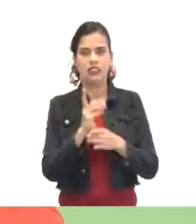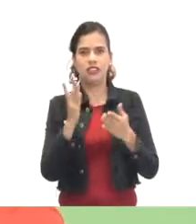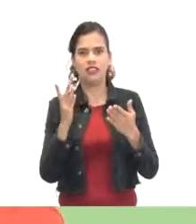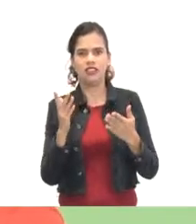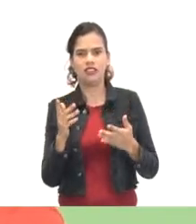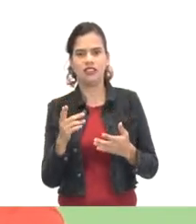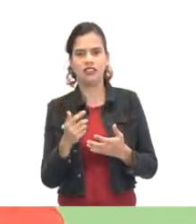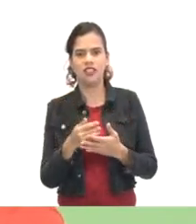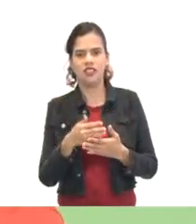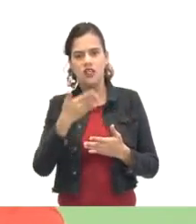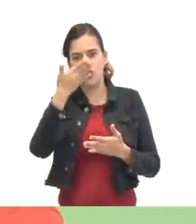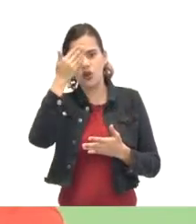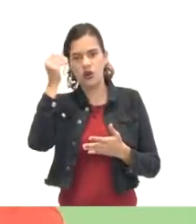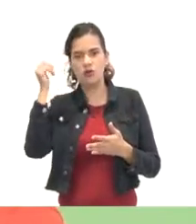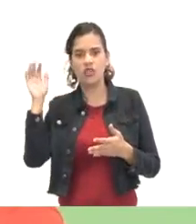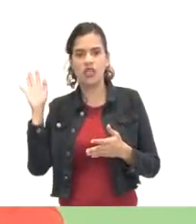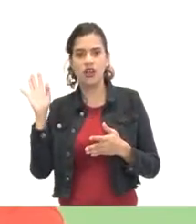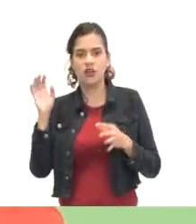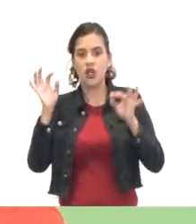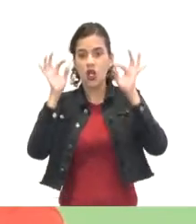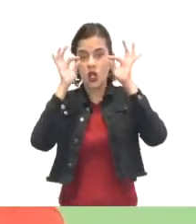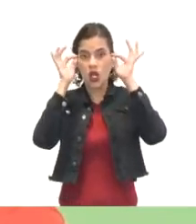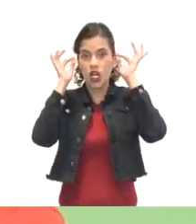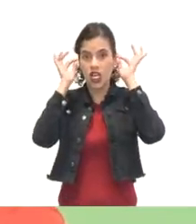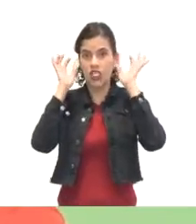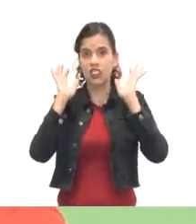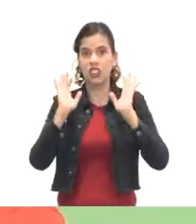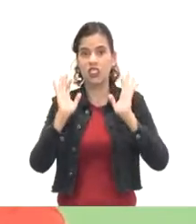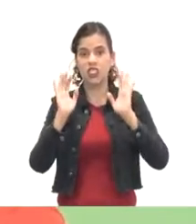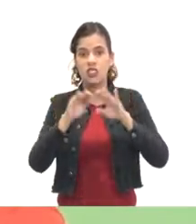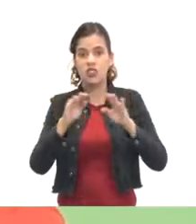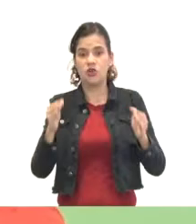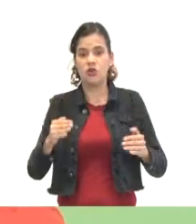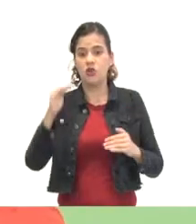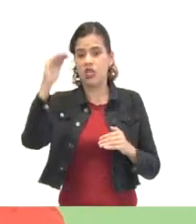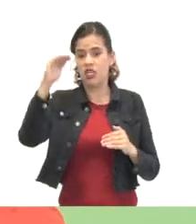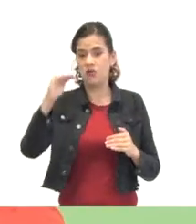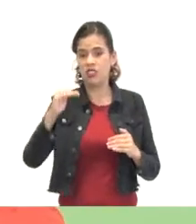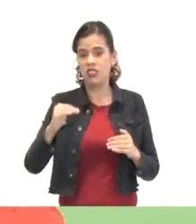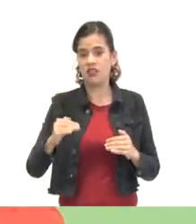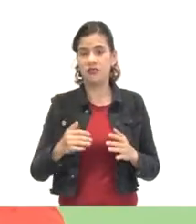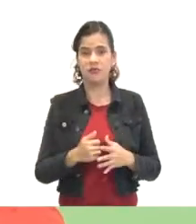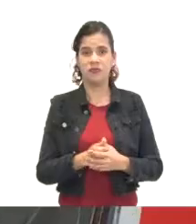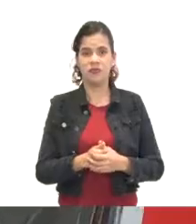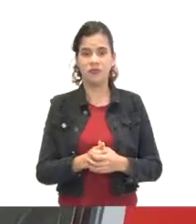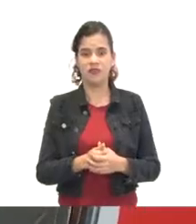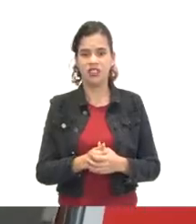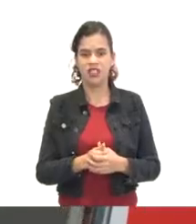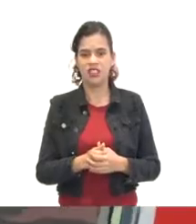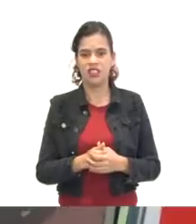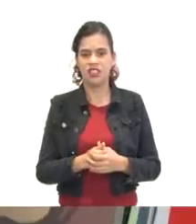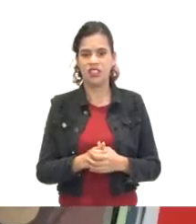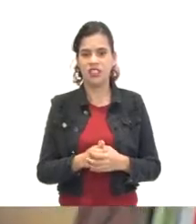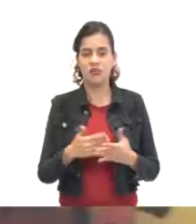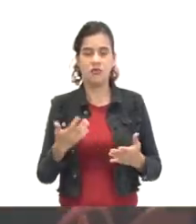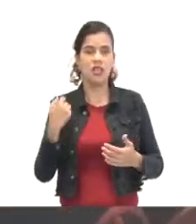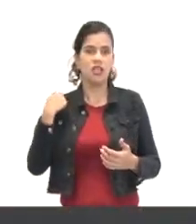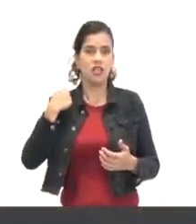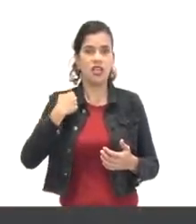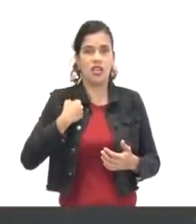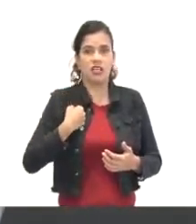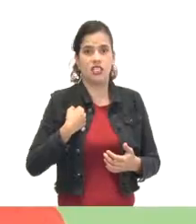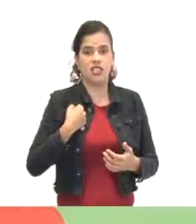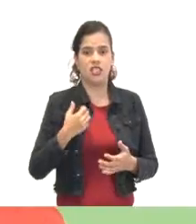y dejó los lentes sobre una repisa. En vez de cartera,